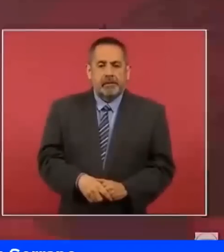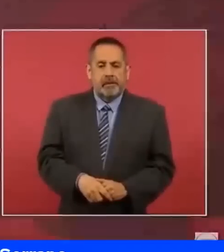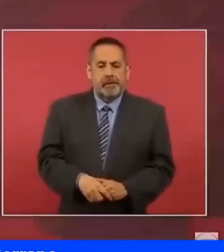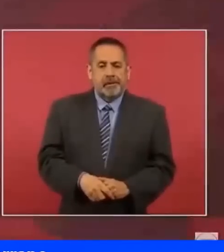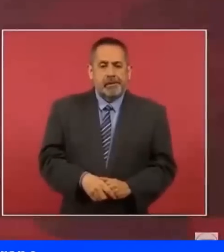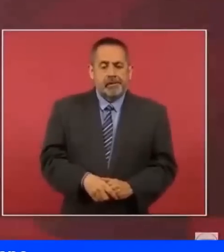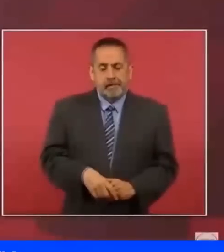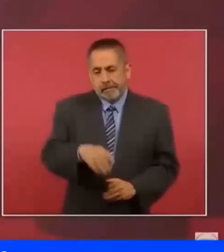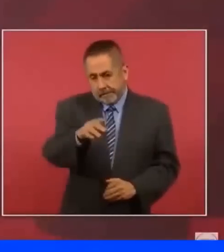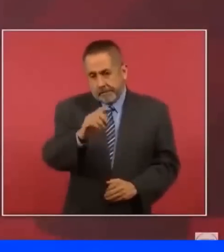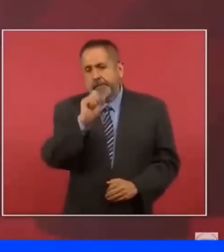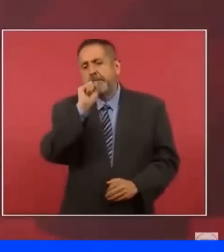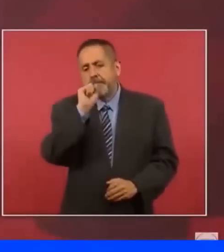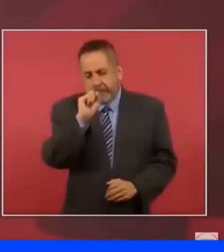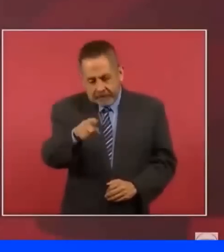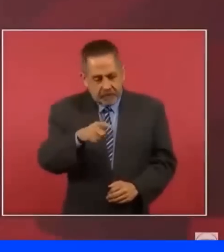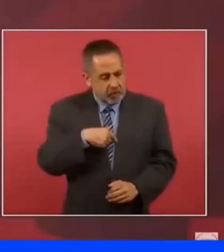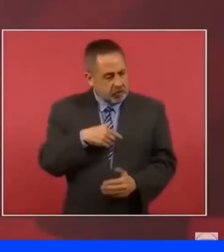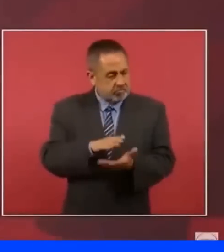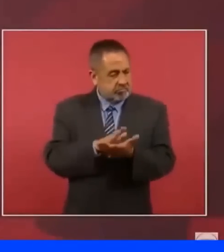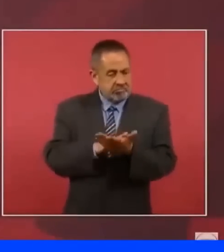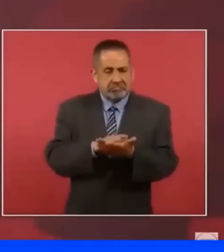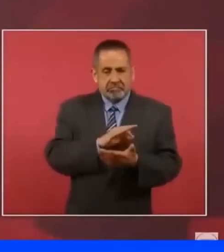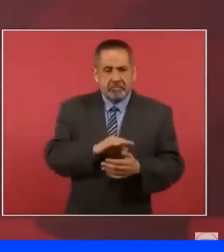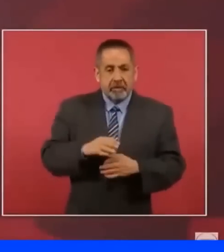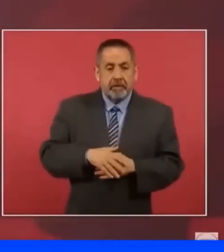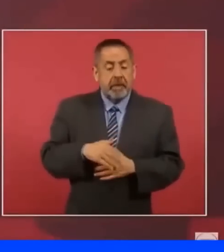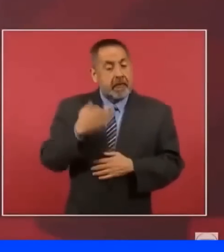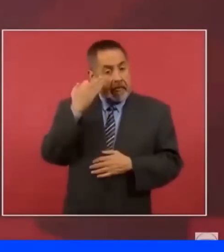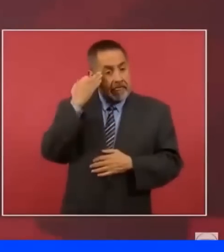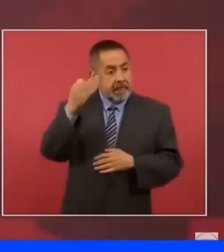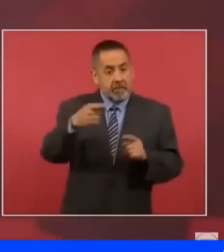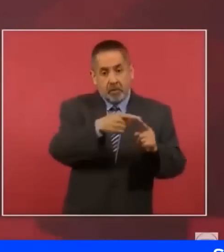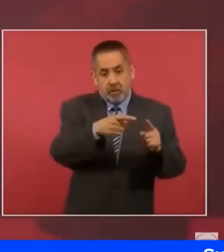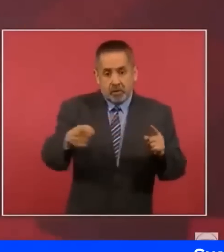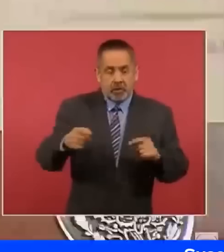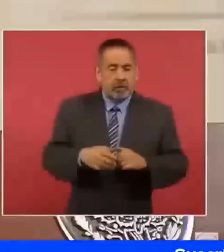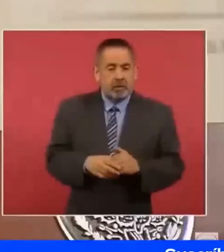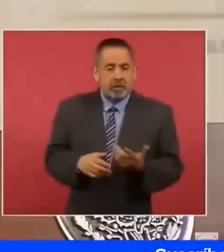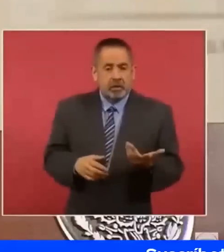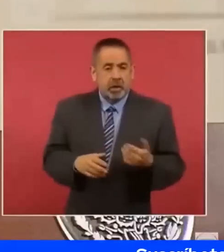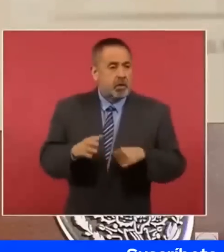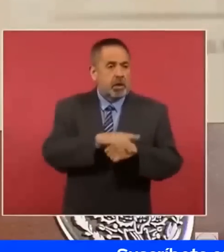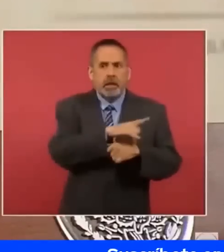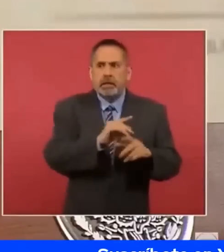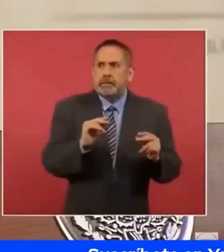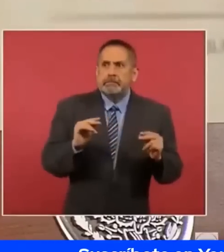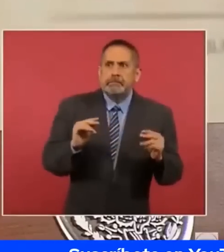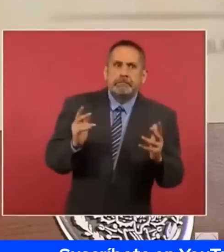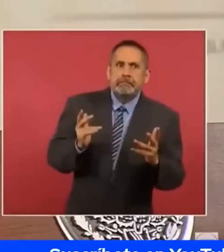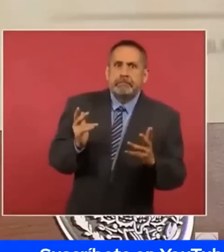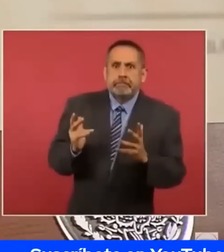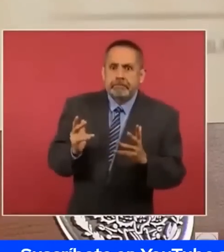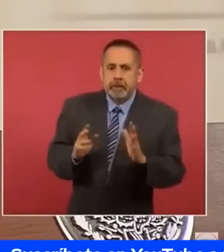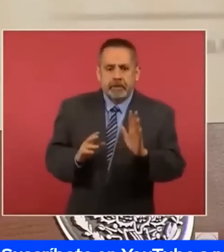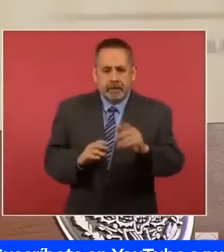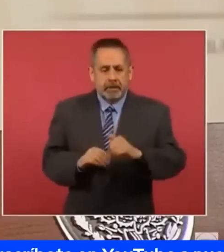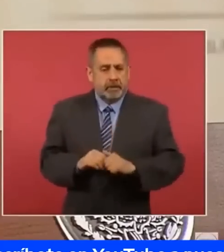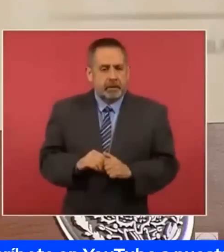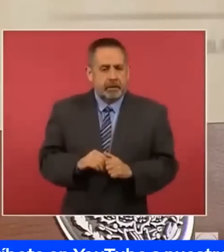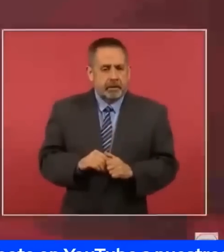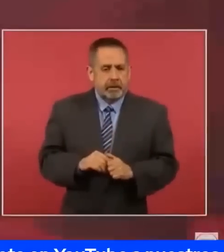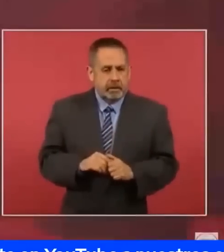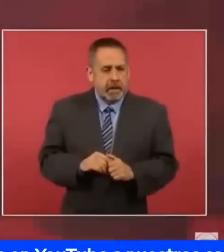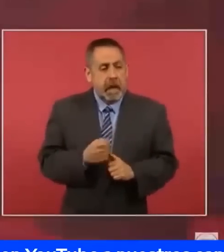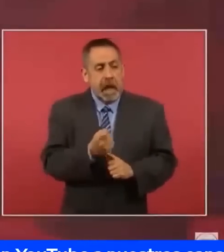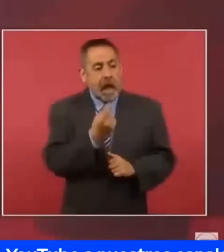también celebro que después de un tiempo, porque se quedaron como pasmados, ya empezaron